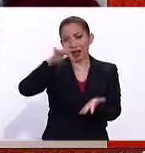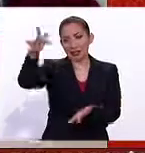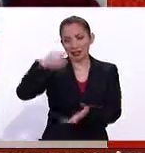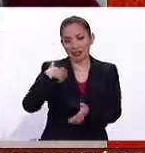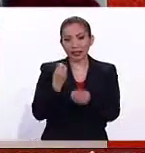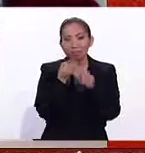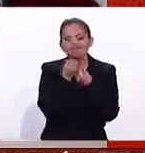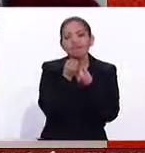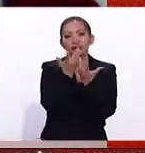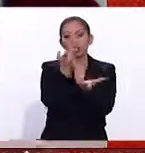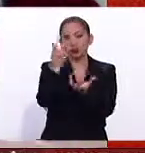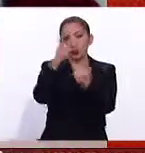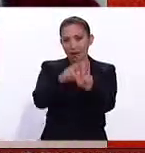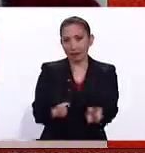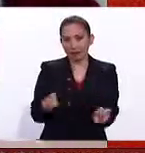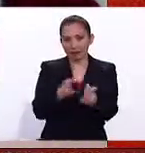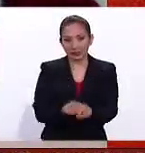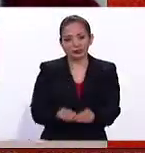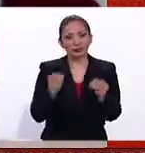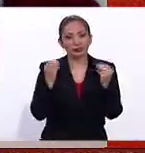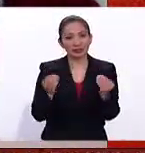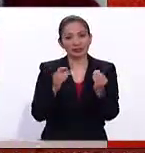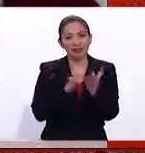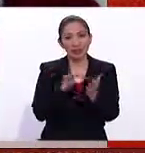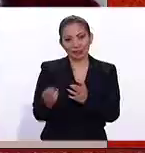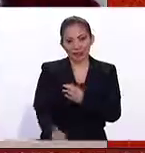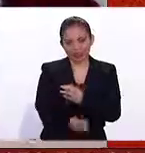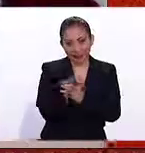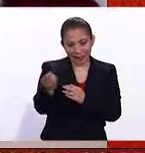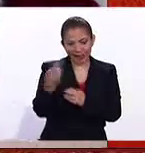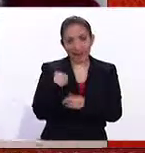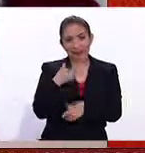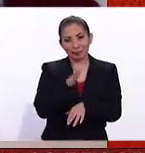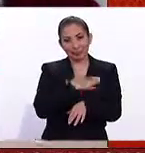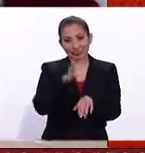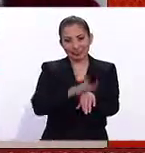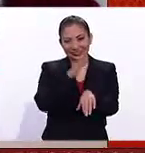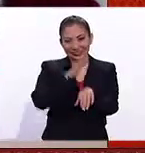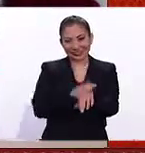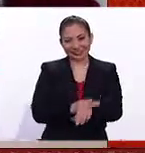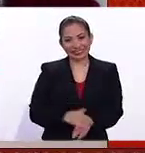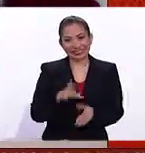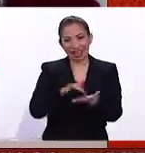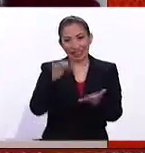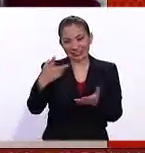y compartirnos su análisis. Muchísimas gracias a ustedes, que tengan muy buen día. Agradecido por esta invitación.